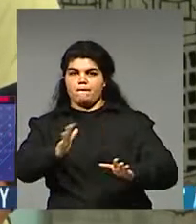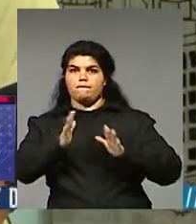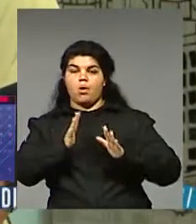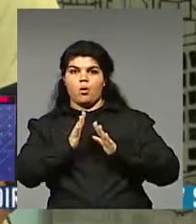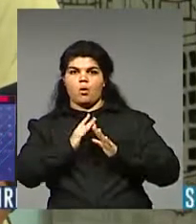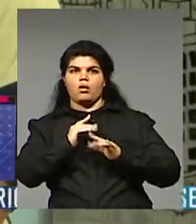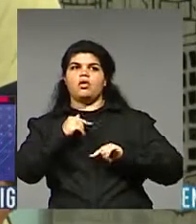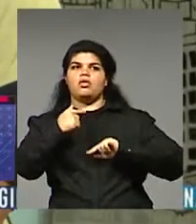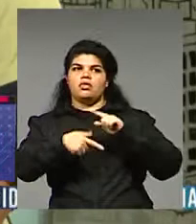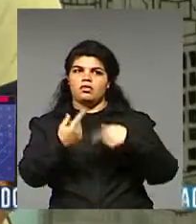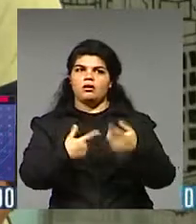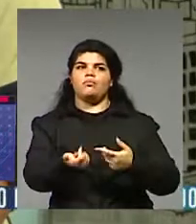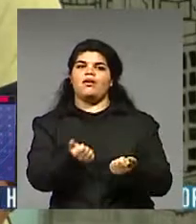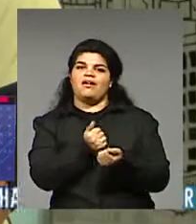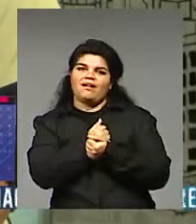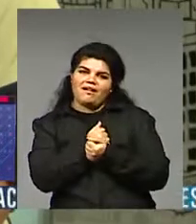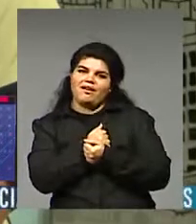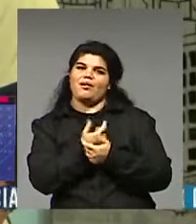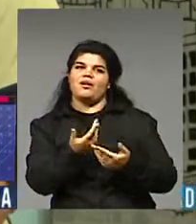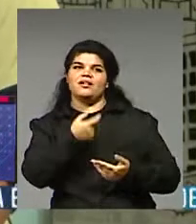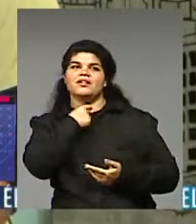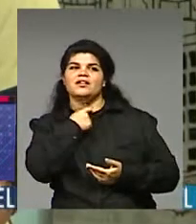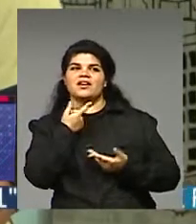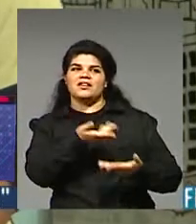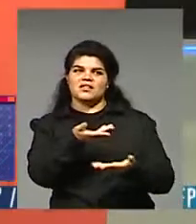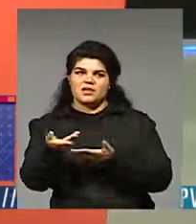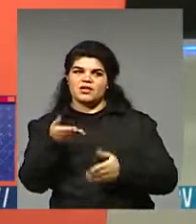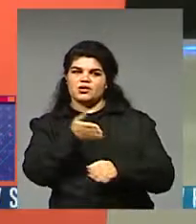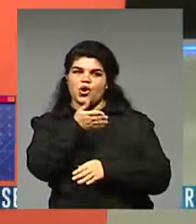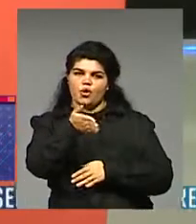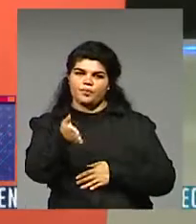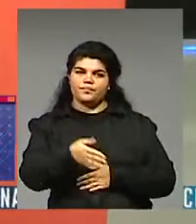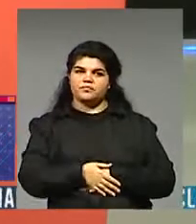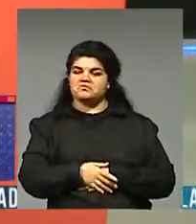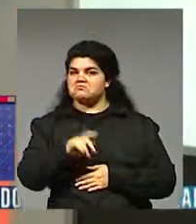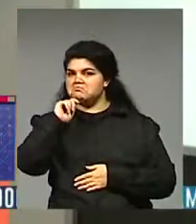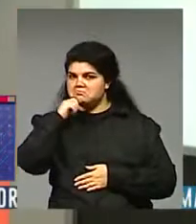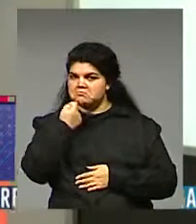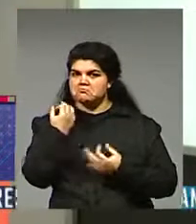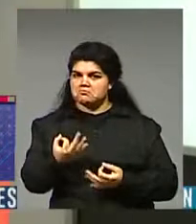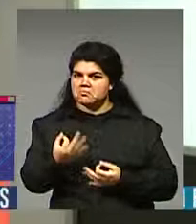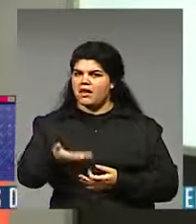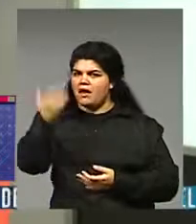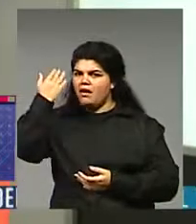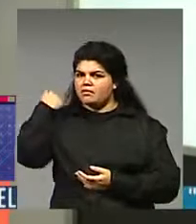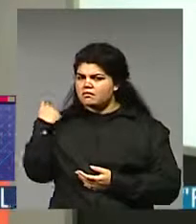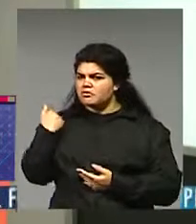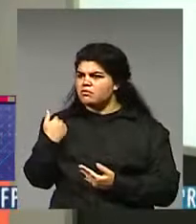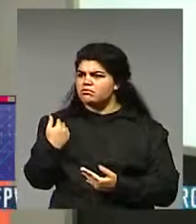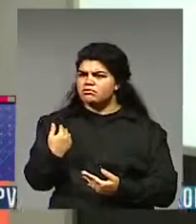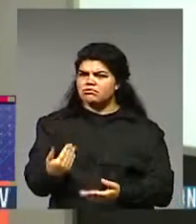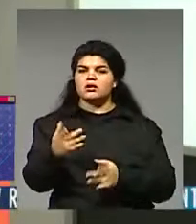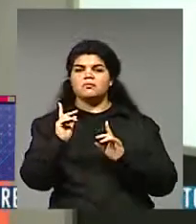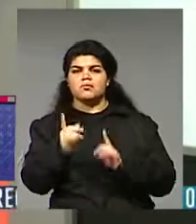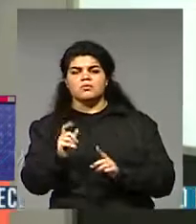se terminan encariñando y todos quieren después participar en el servicio. Qué bueno saber que existe esto desde hace mucho tiempo, pero siempre es bueno